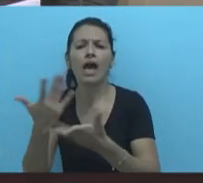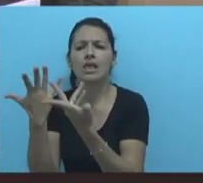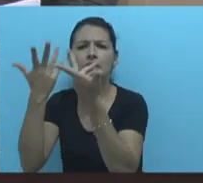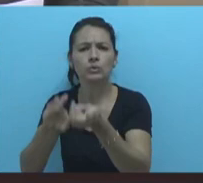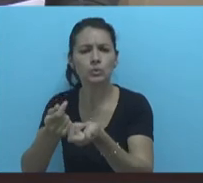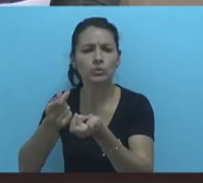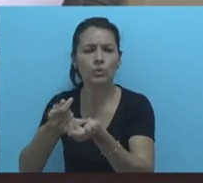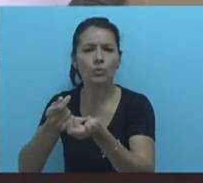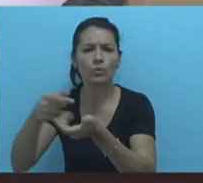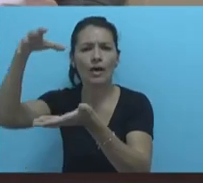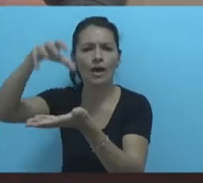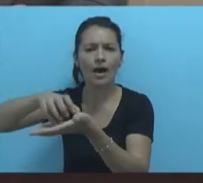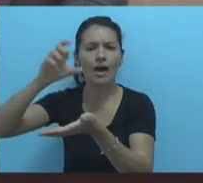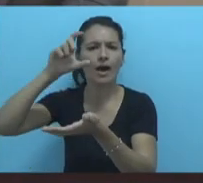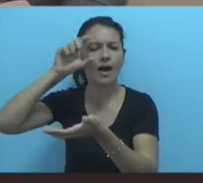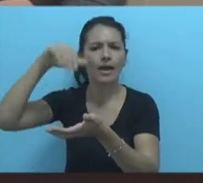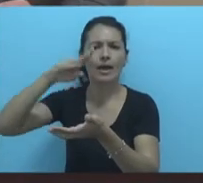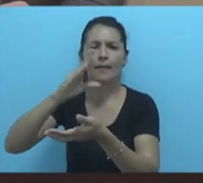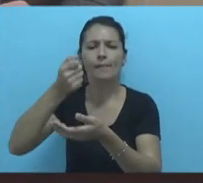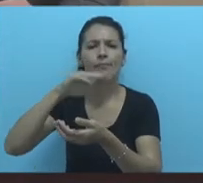la Embajada Argentina en ese país.